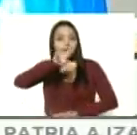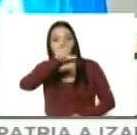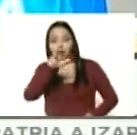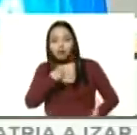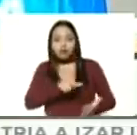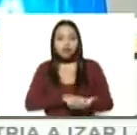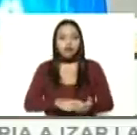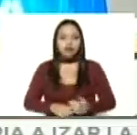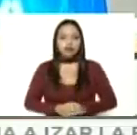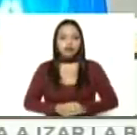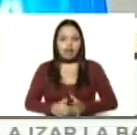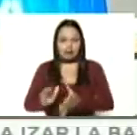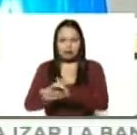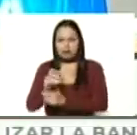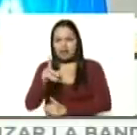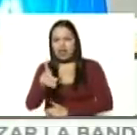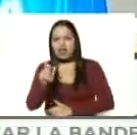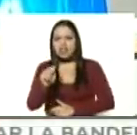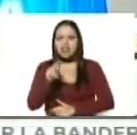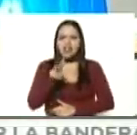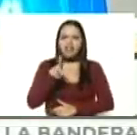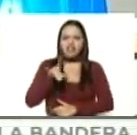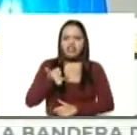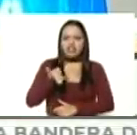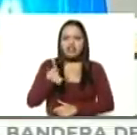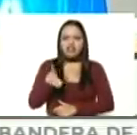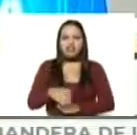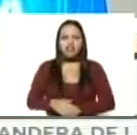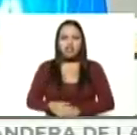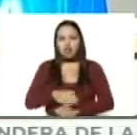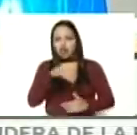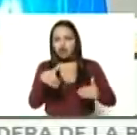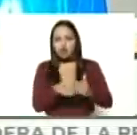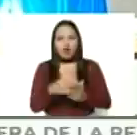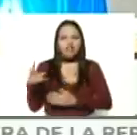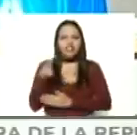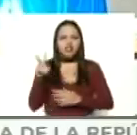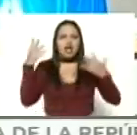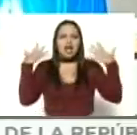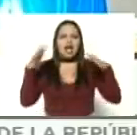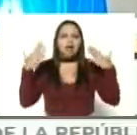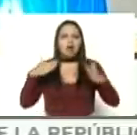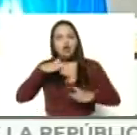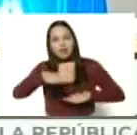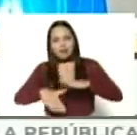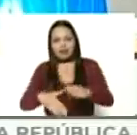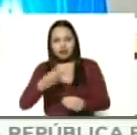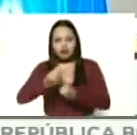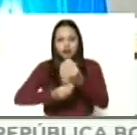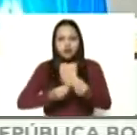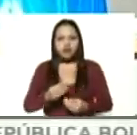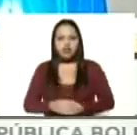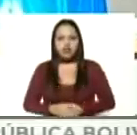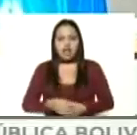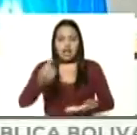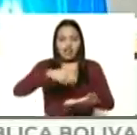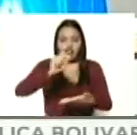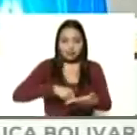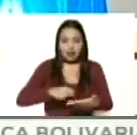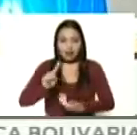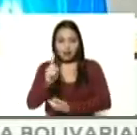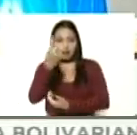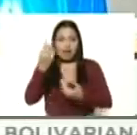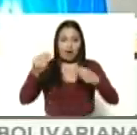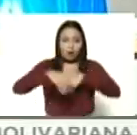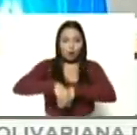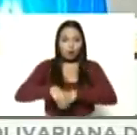David, toda Venezuela, aplaude este paso que hemos dado al firmar este primer